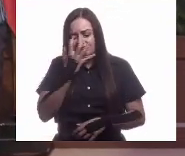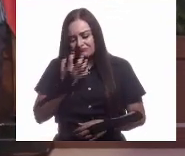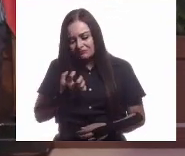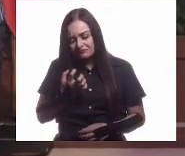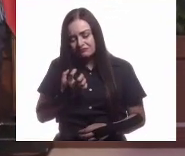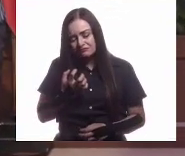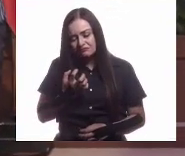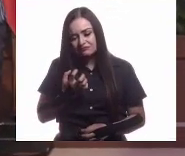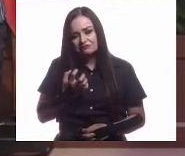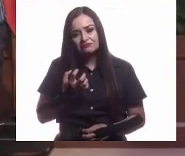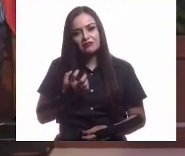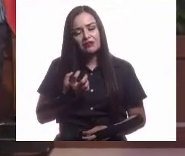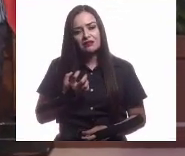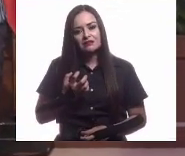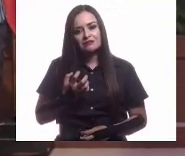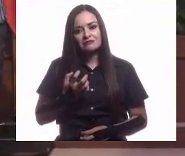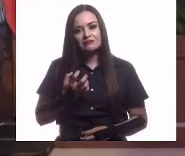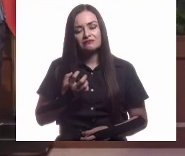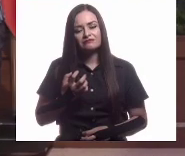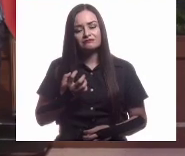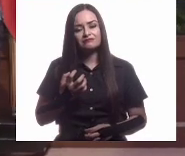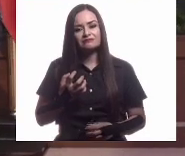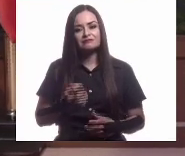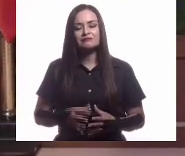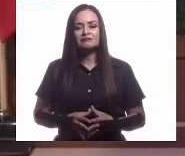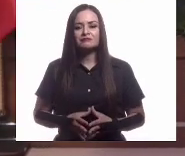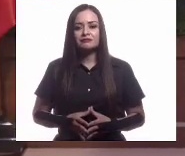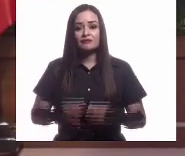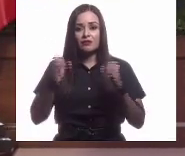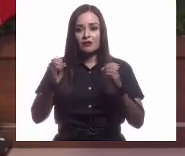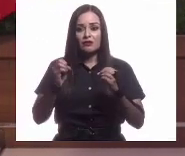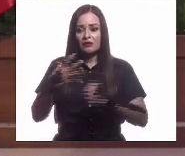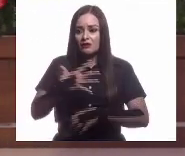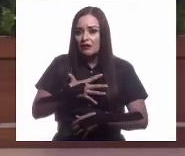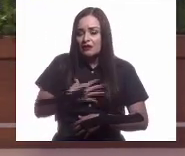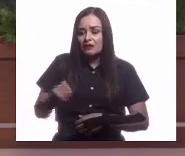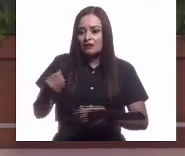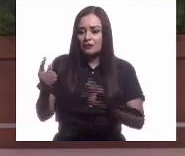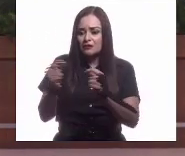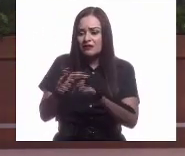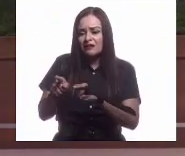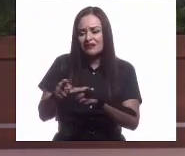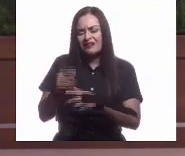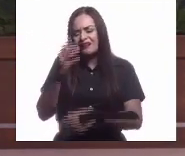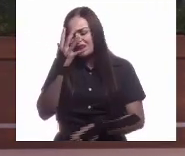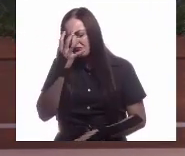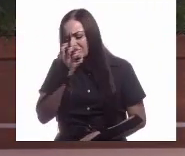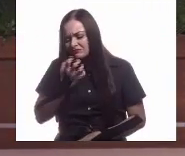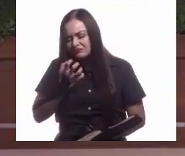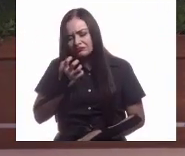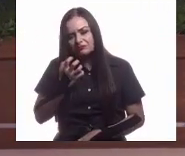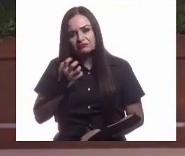quebranta la felicidad cuando se trata de seres queridos, se nos quebrantan algunas veces